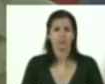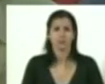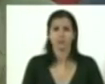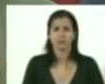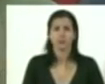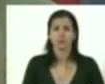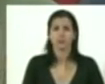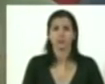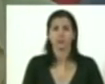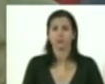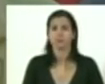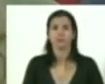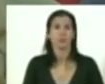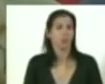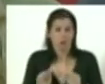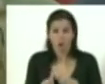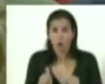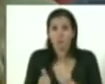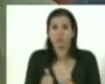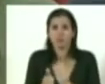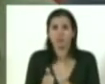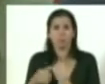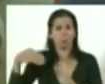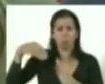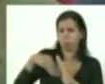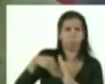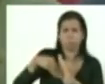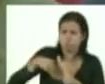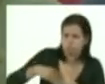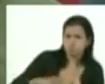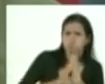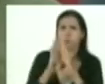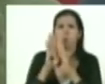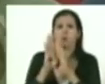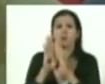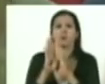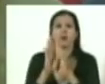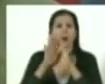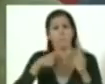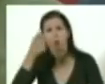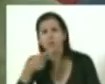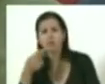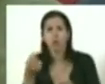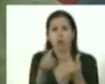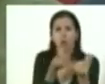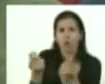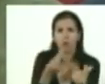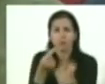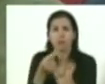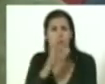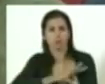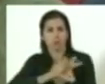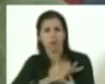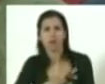de despegue en todos los campos, en el campo político, económico, social.